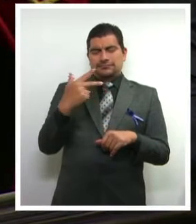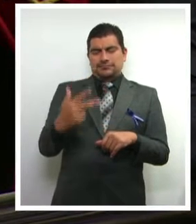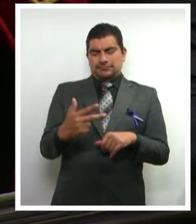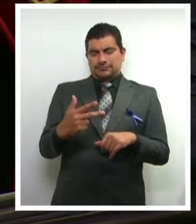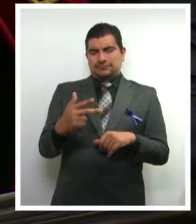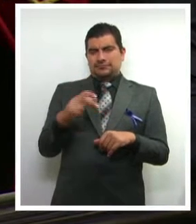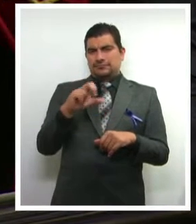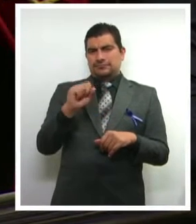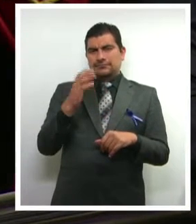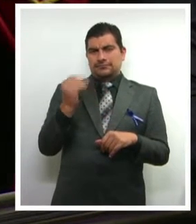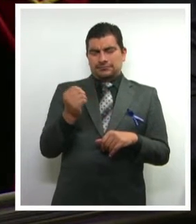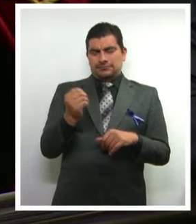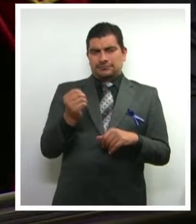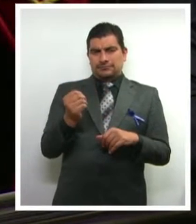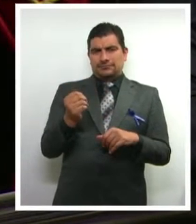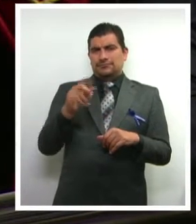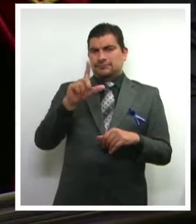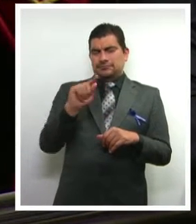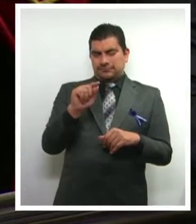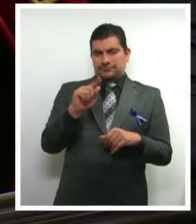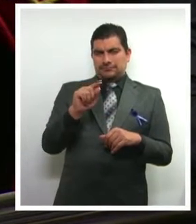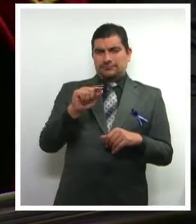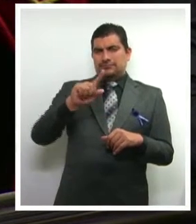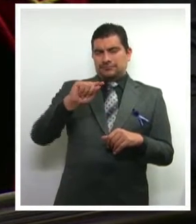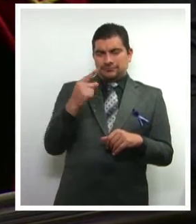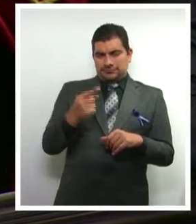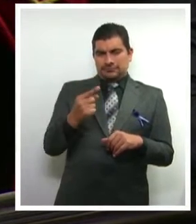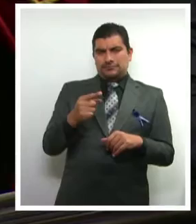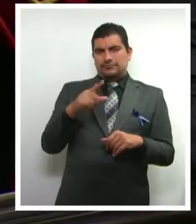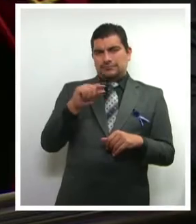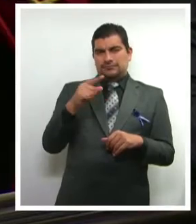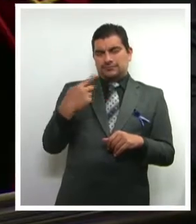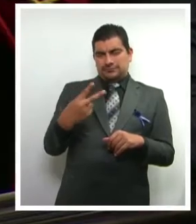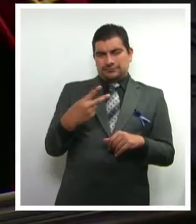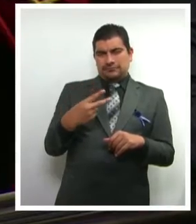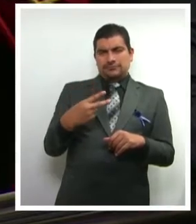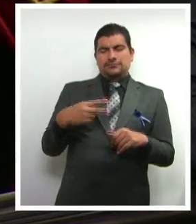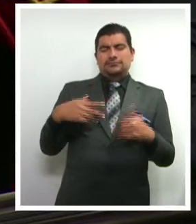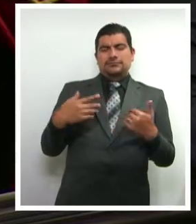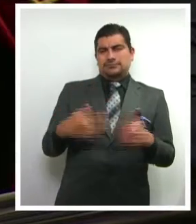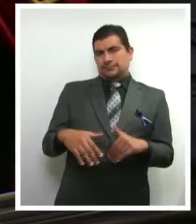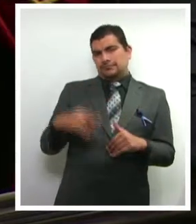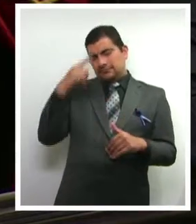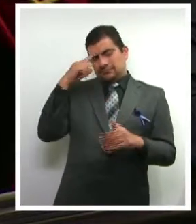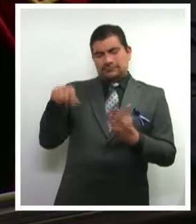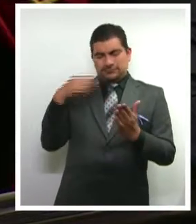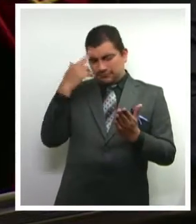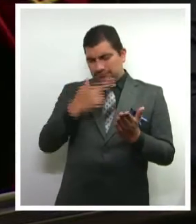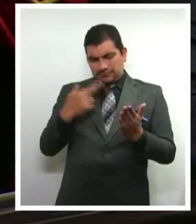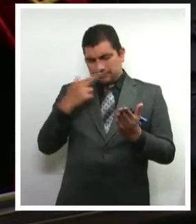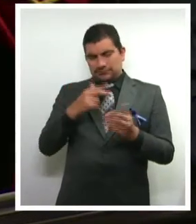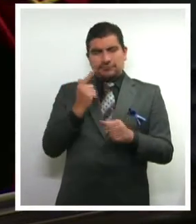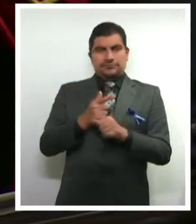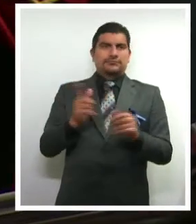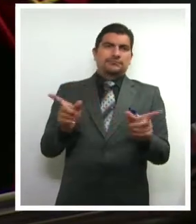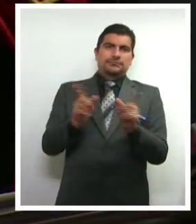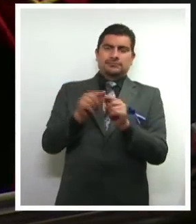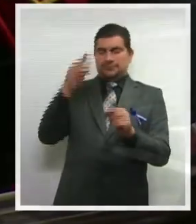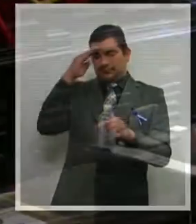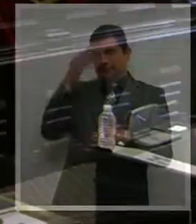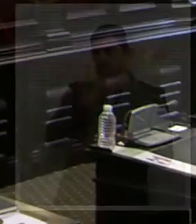68, 69, 70, 71 y 72 para su dictamen. Es cuanto, señor